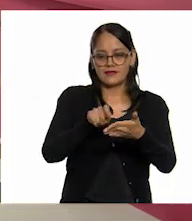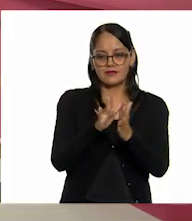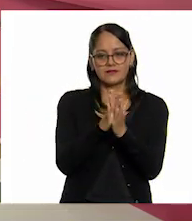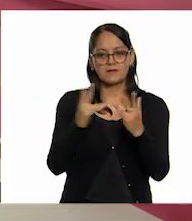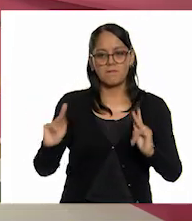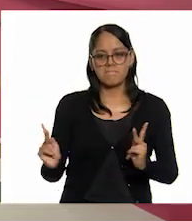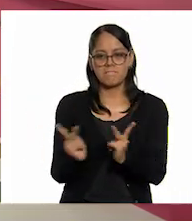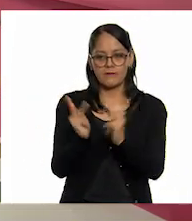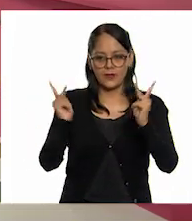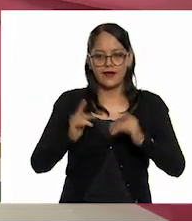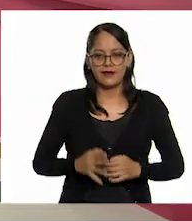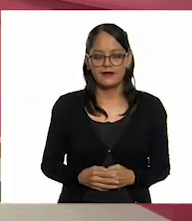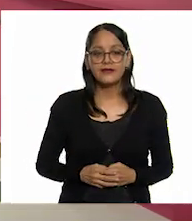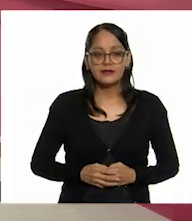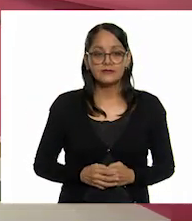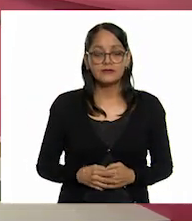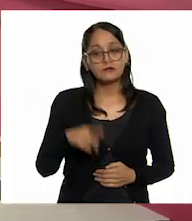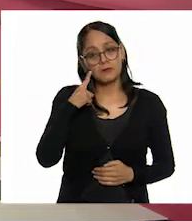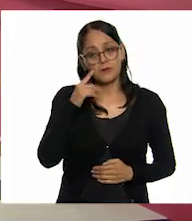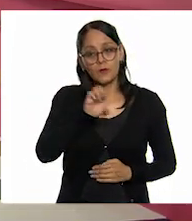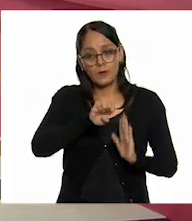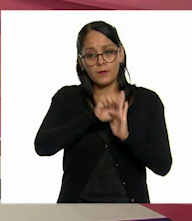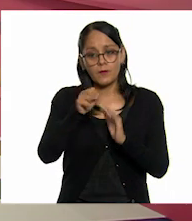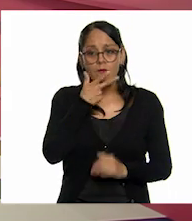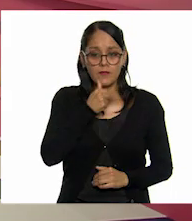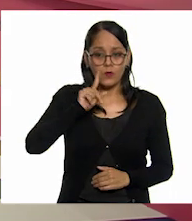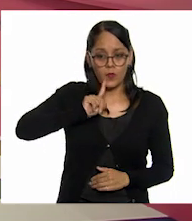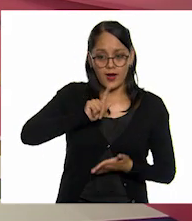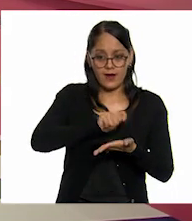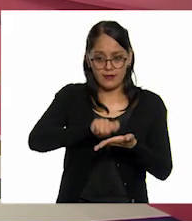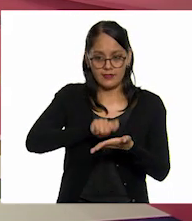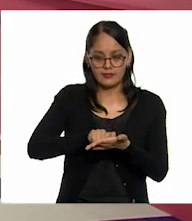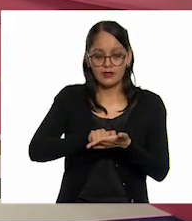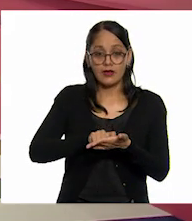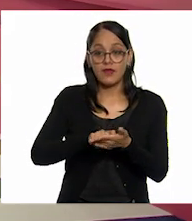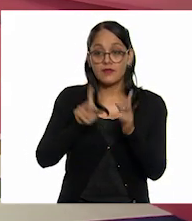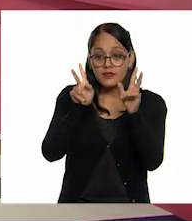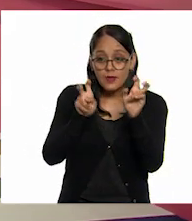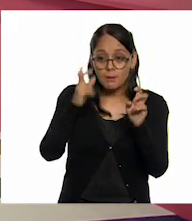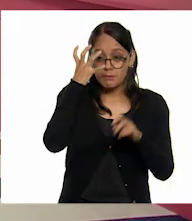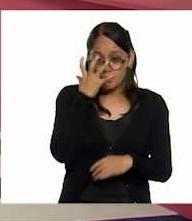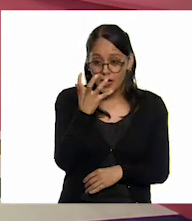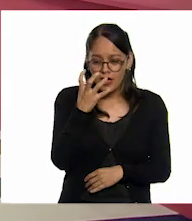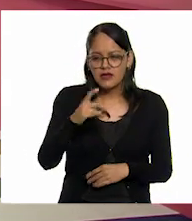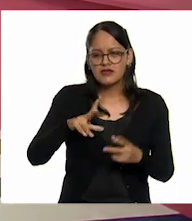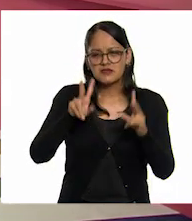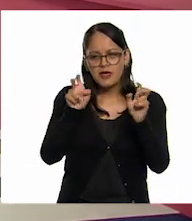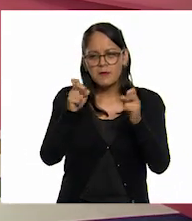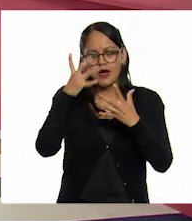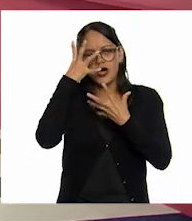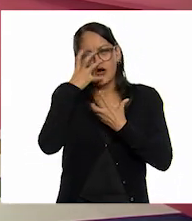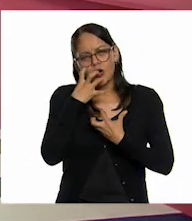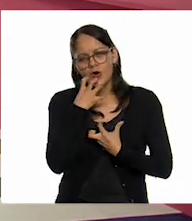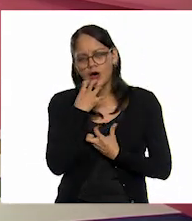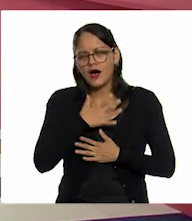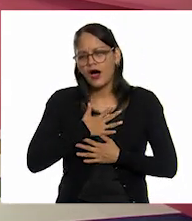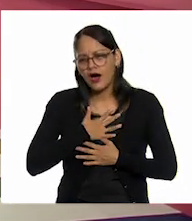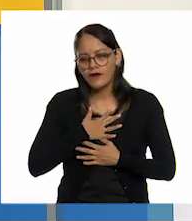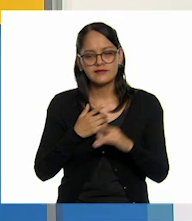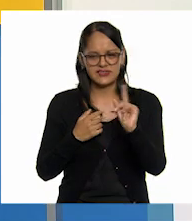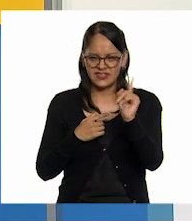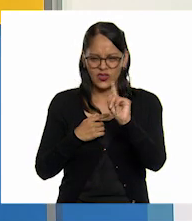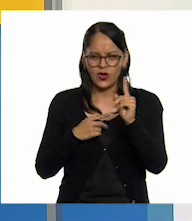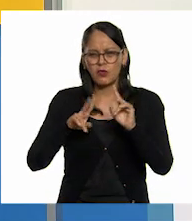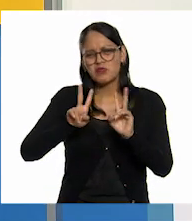No es necesario que el escritor o la escritora trate temas serios, trágicos o tristes, como la muerte,